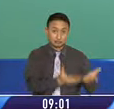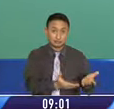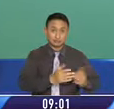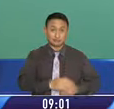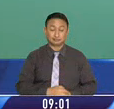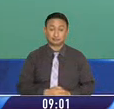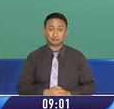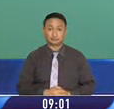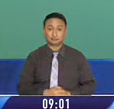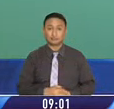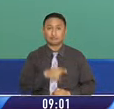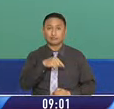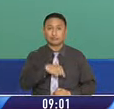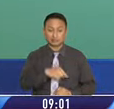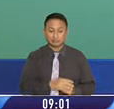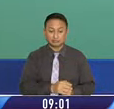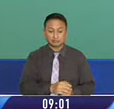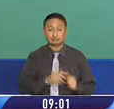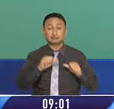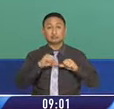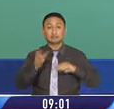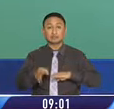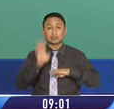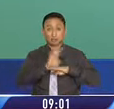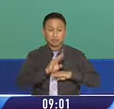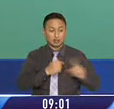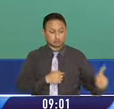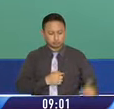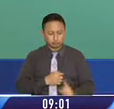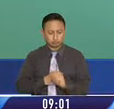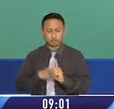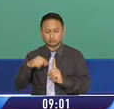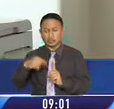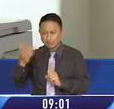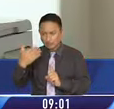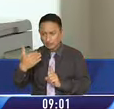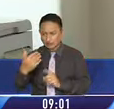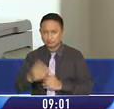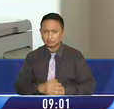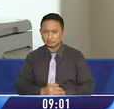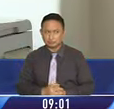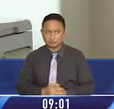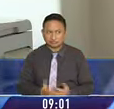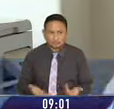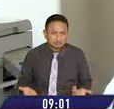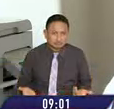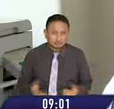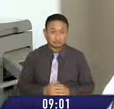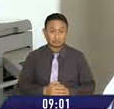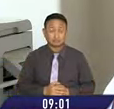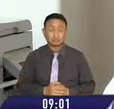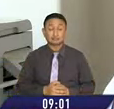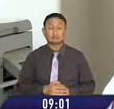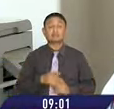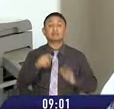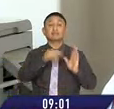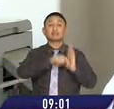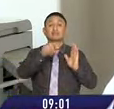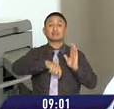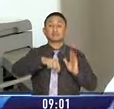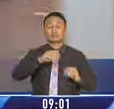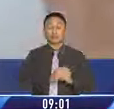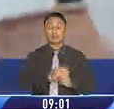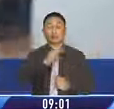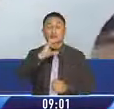país, se le abre un espacio nada menos ni nada más que en la Asamblea. Al respecto, mediante un comunicado, Miguel Revelo, abogado de